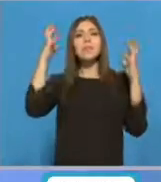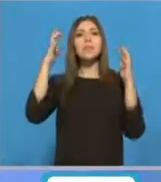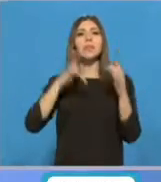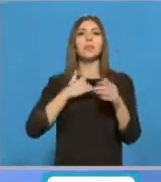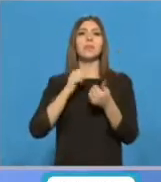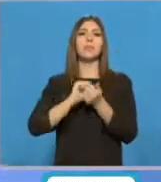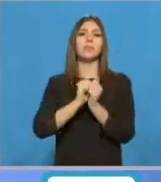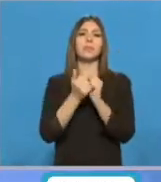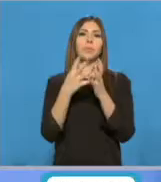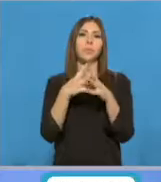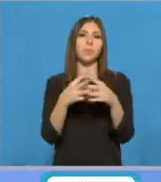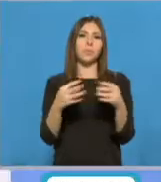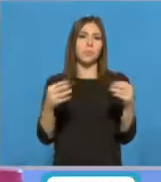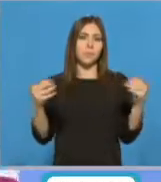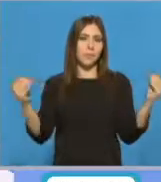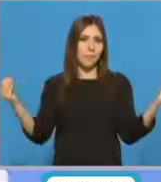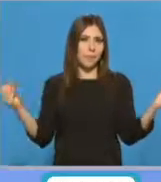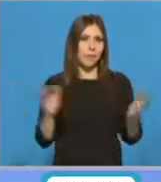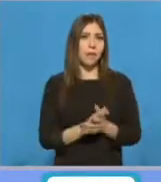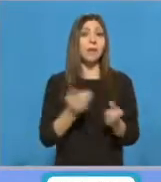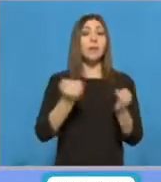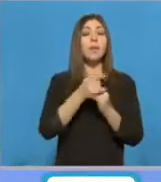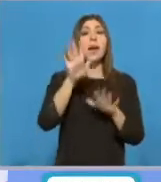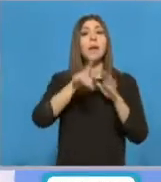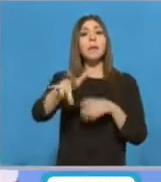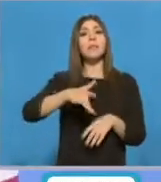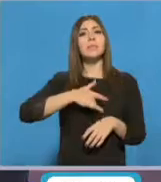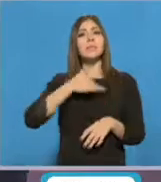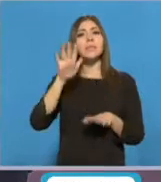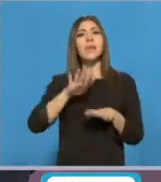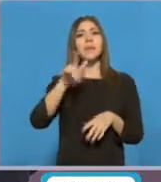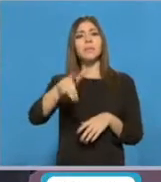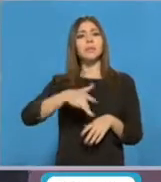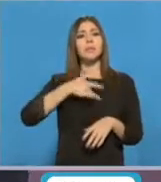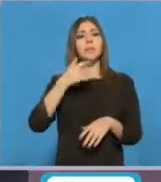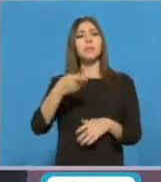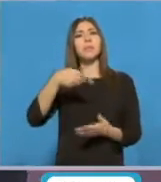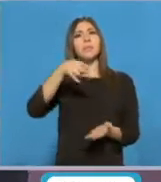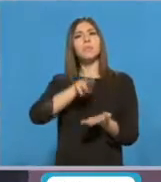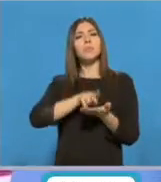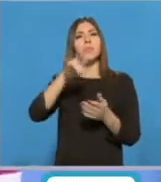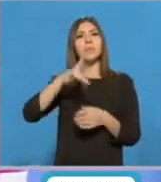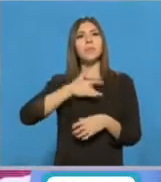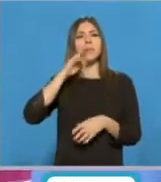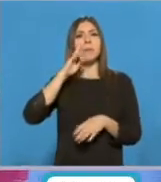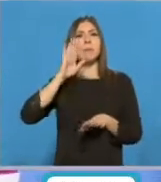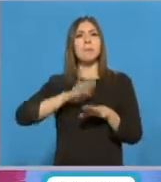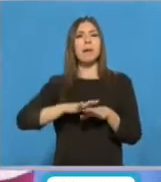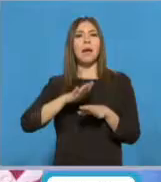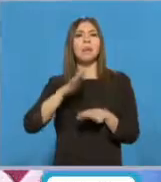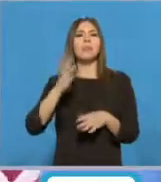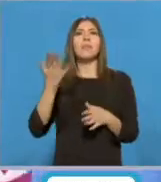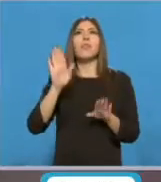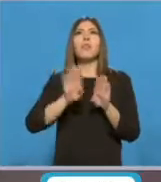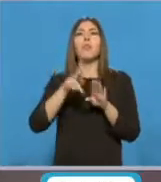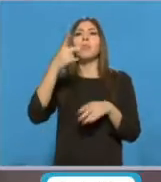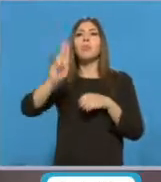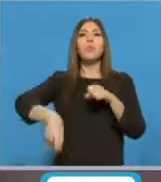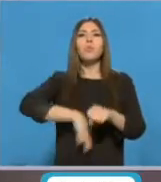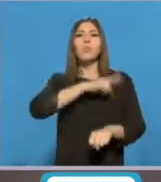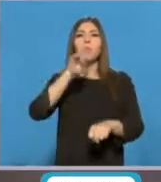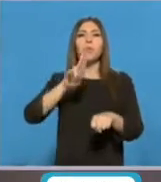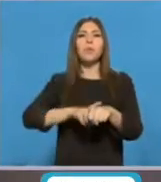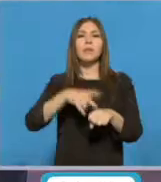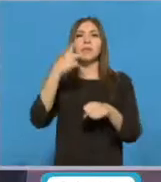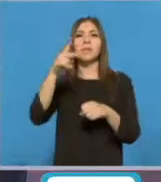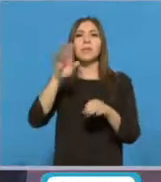por supuesto. E insisto, la perspectiva, de repente te ves de un tamaño mucho más real, ves esos problemas de una manera mucho más real.